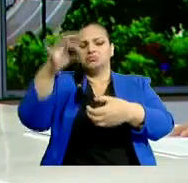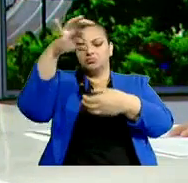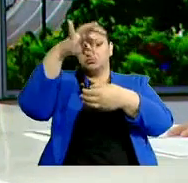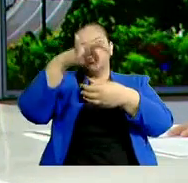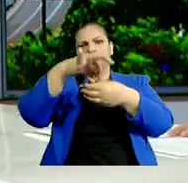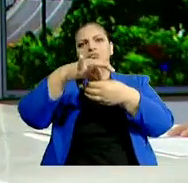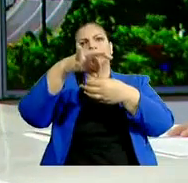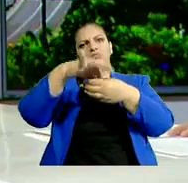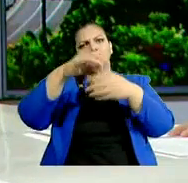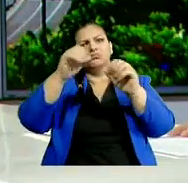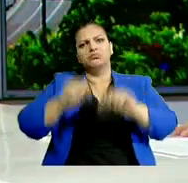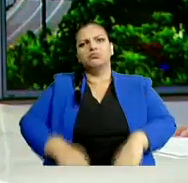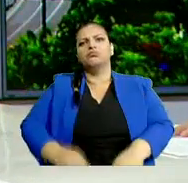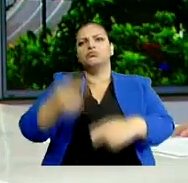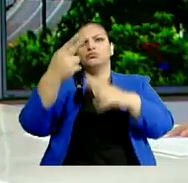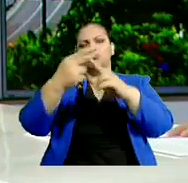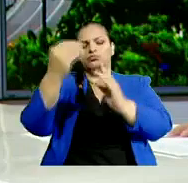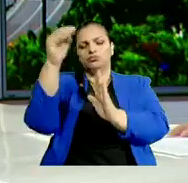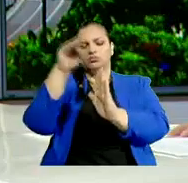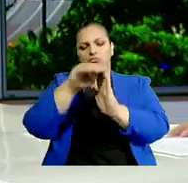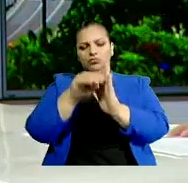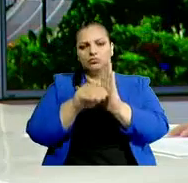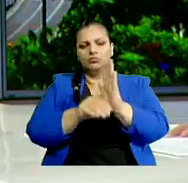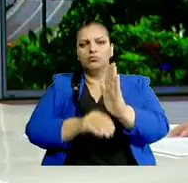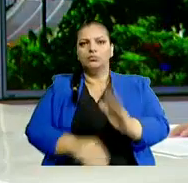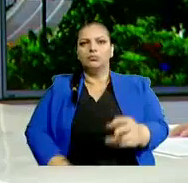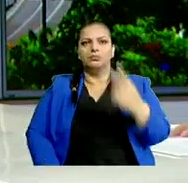registro oficial. Fue aprobado, veamos.